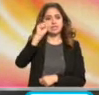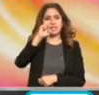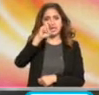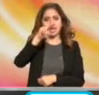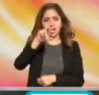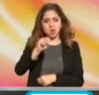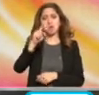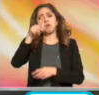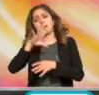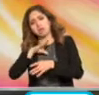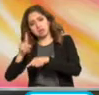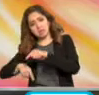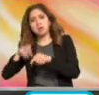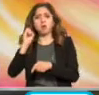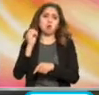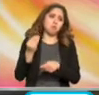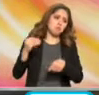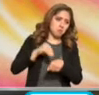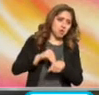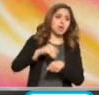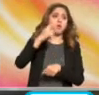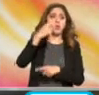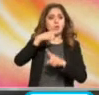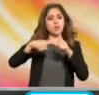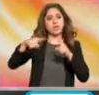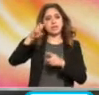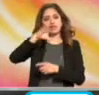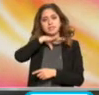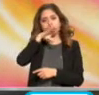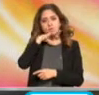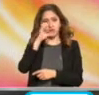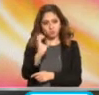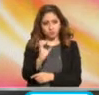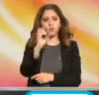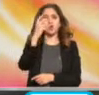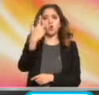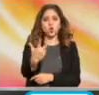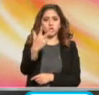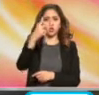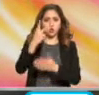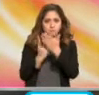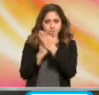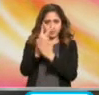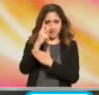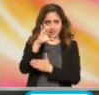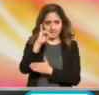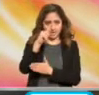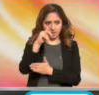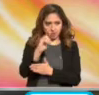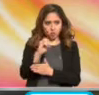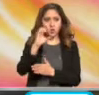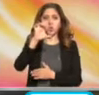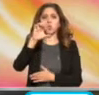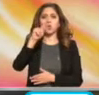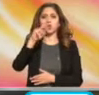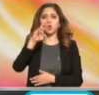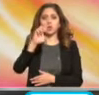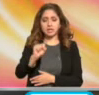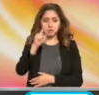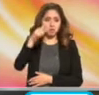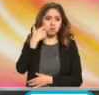Eso. Claro, también 1/4 de cebolla chica. 8 piezas de ramas de cilantro. Crutones al gusto. Y sal al